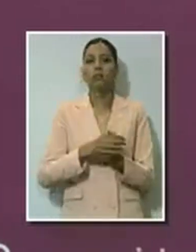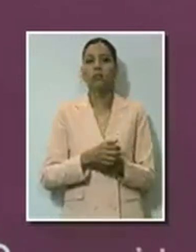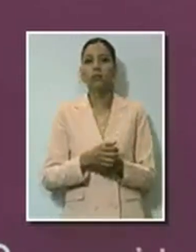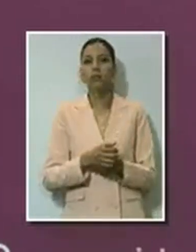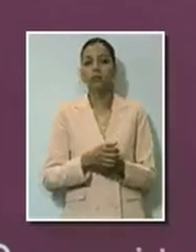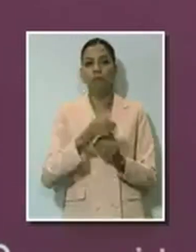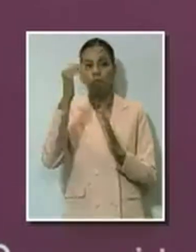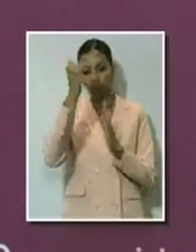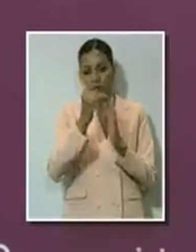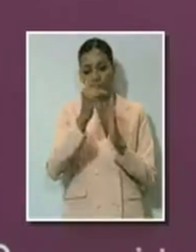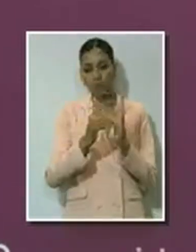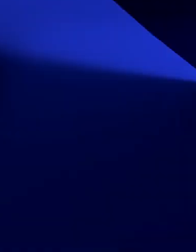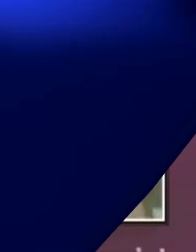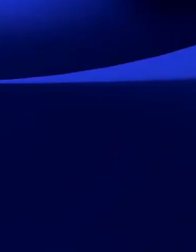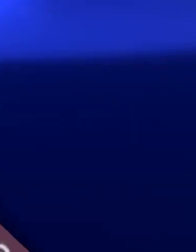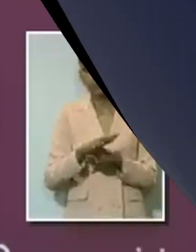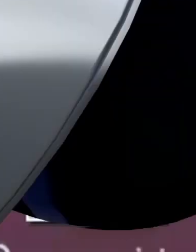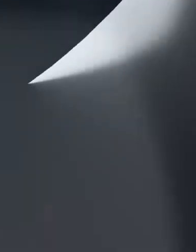Noticias, Aida Espinosa.